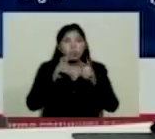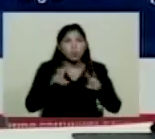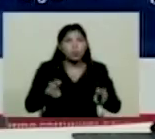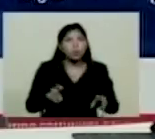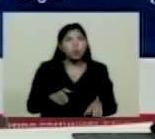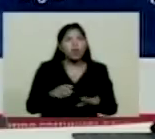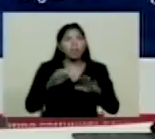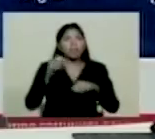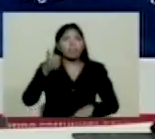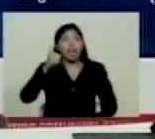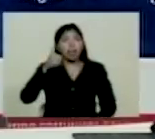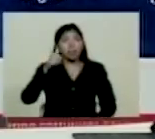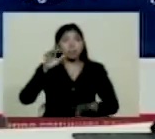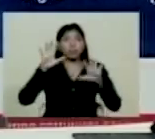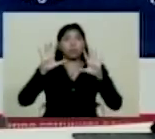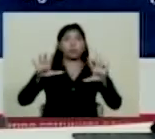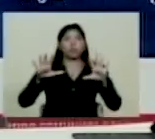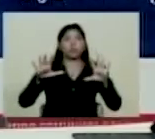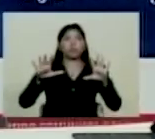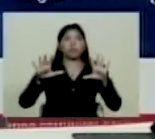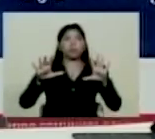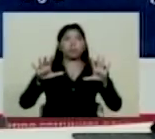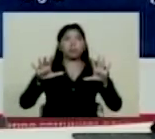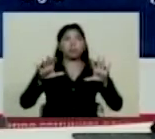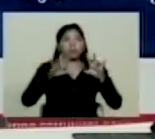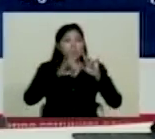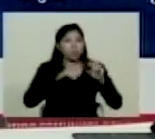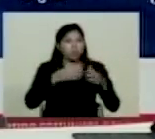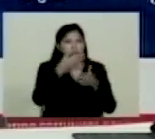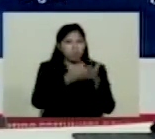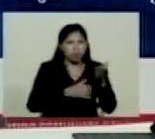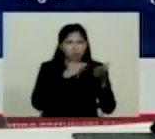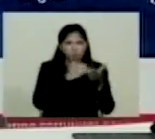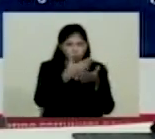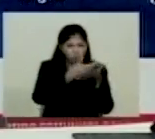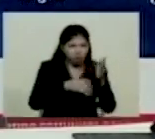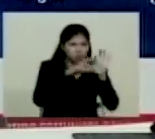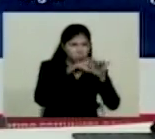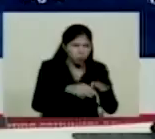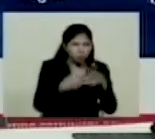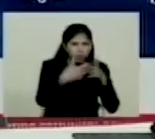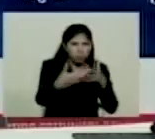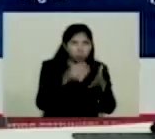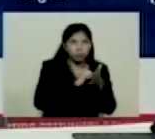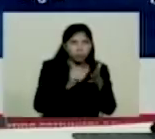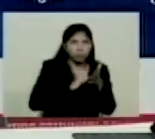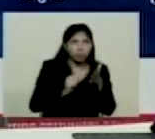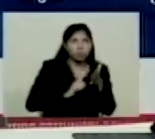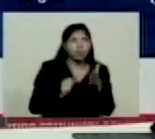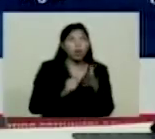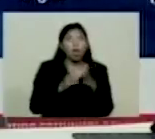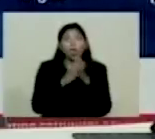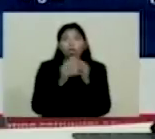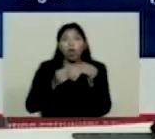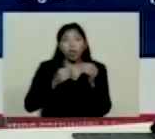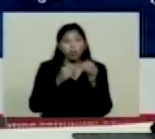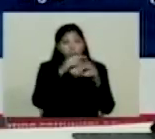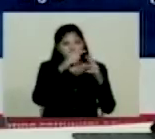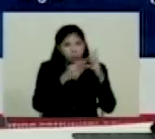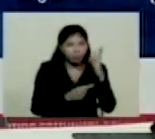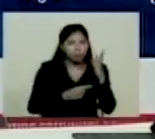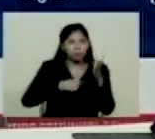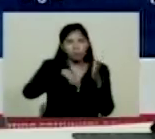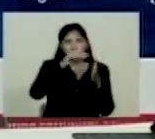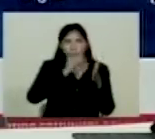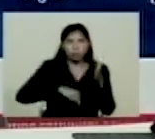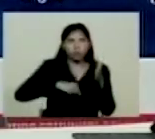10 auditorías realizadas por el Consejo Nacional Electoral, toda firmada por los